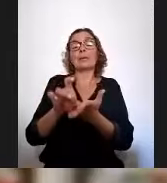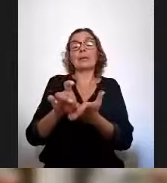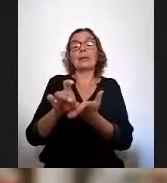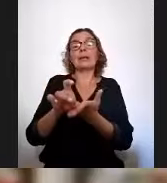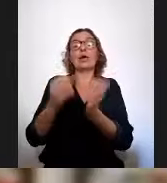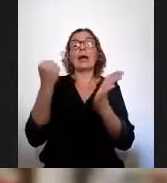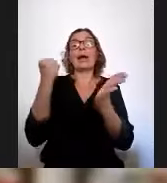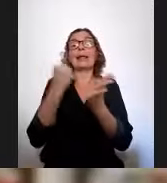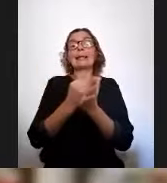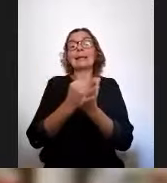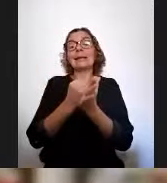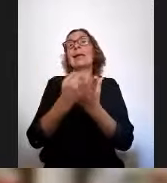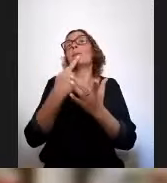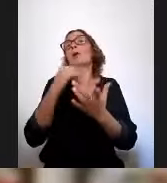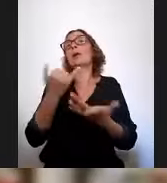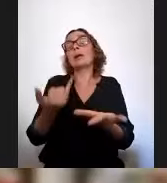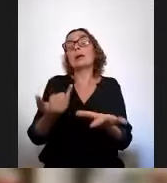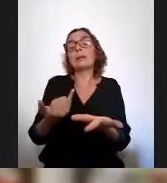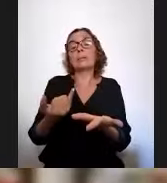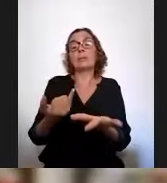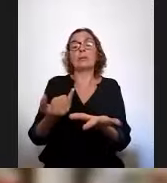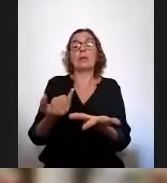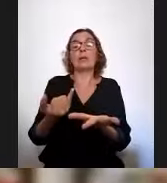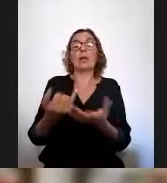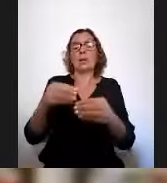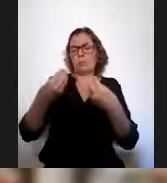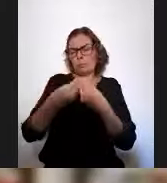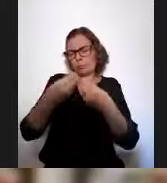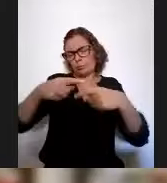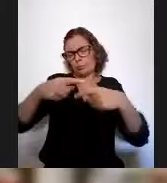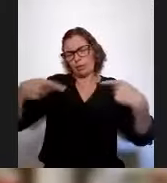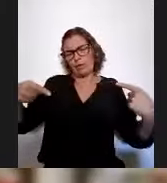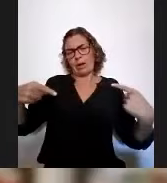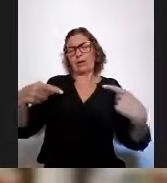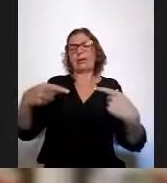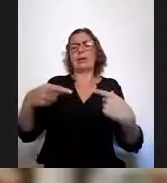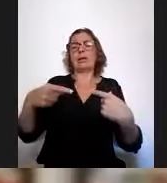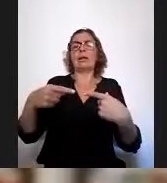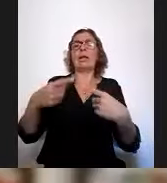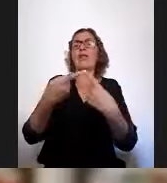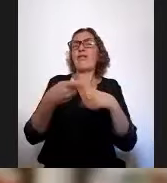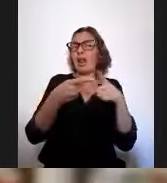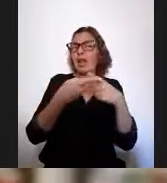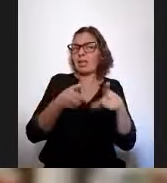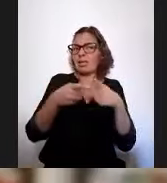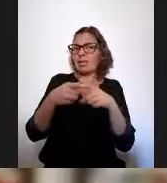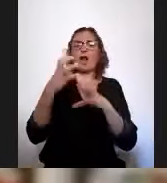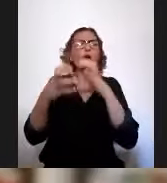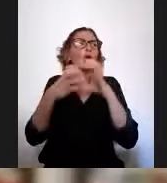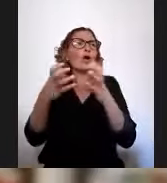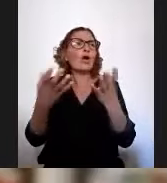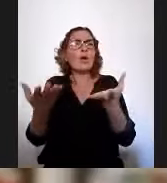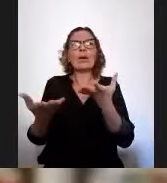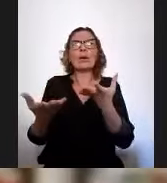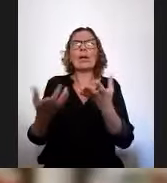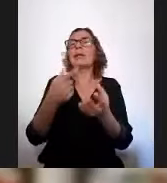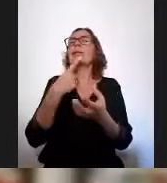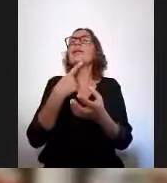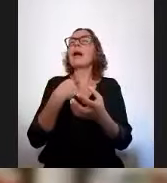que le damos. Hay muchas opciones en la variedad, en los colores, en los